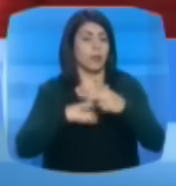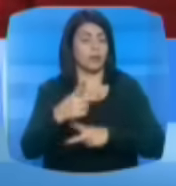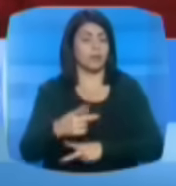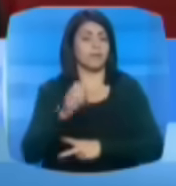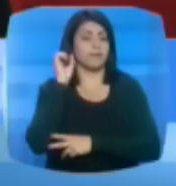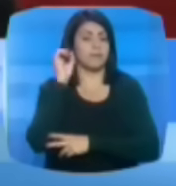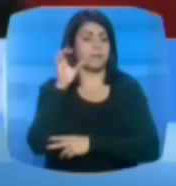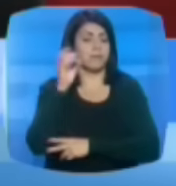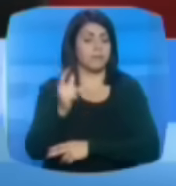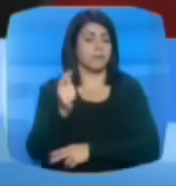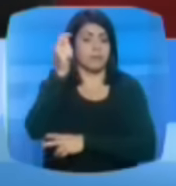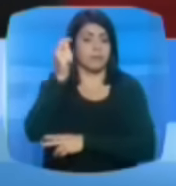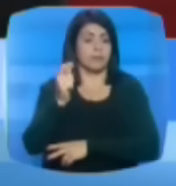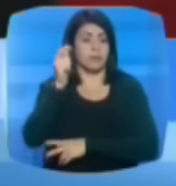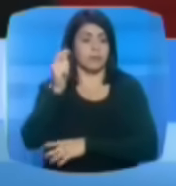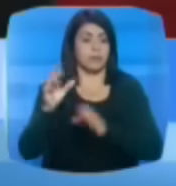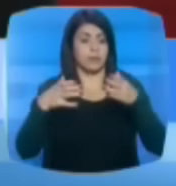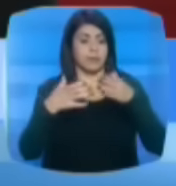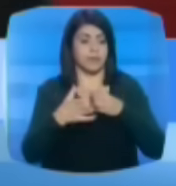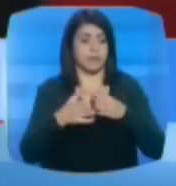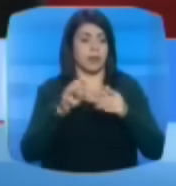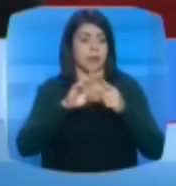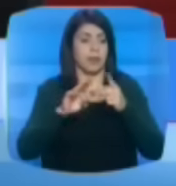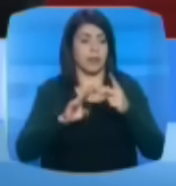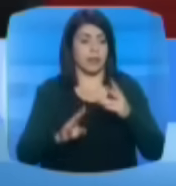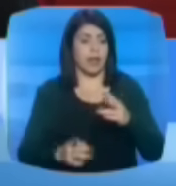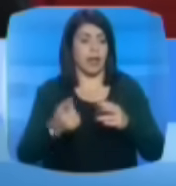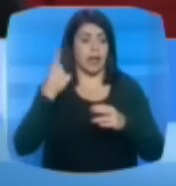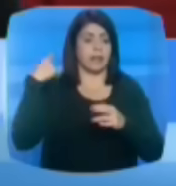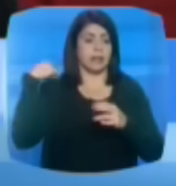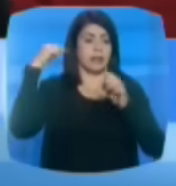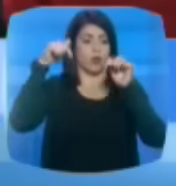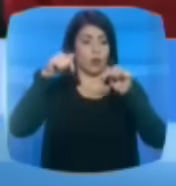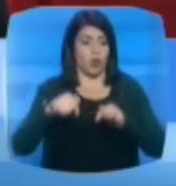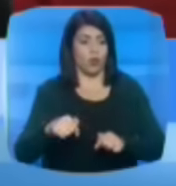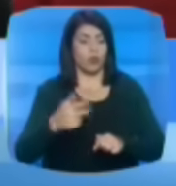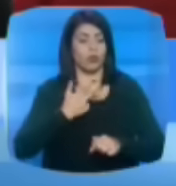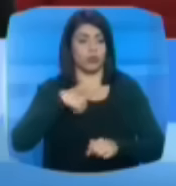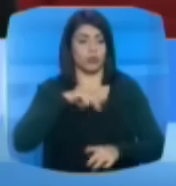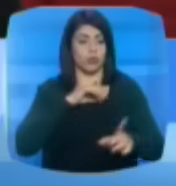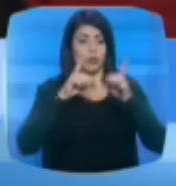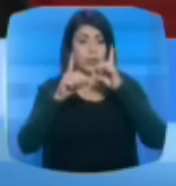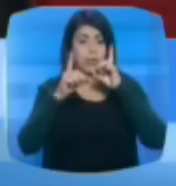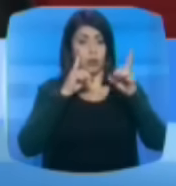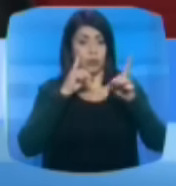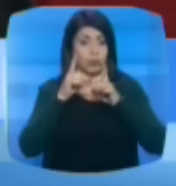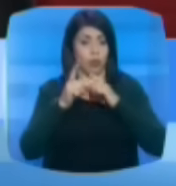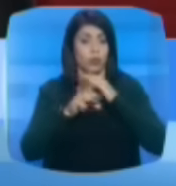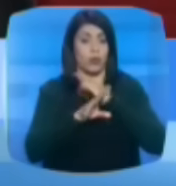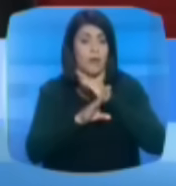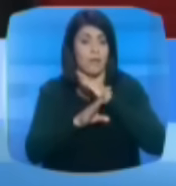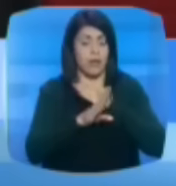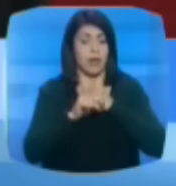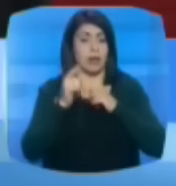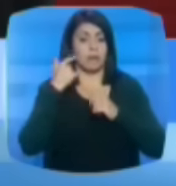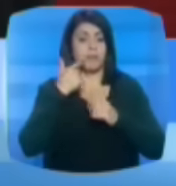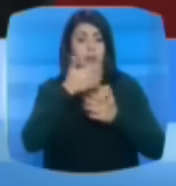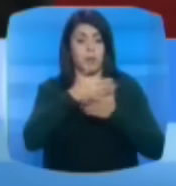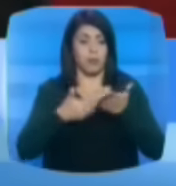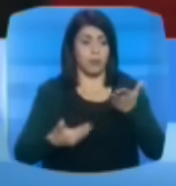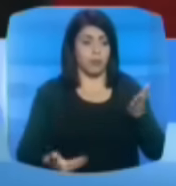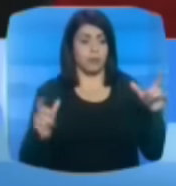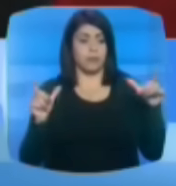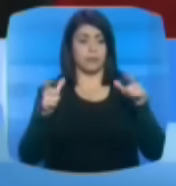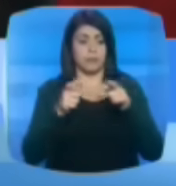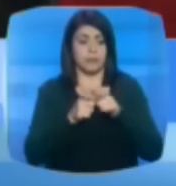parlamento? Bueno, construimos el material base ayer y hoy, lo estamos discutiendo. Vamos a proponer